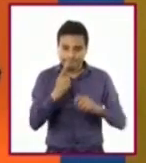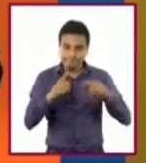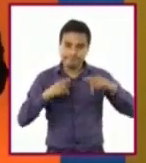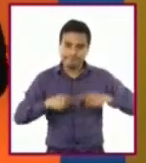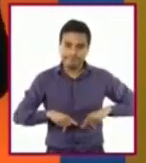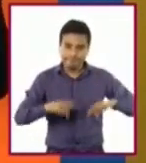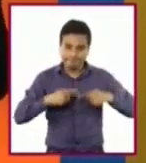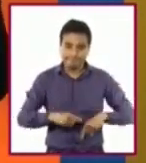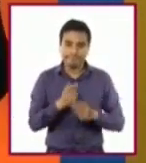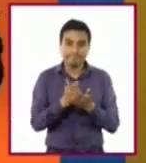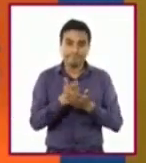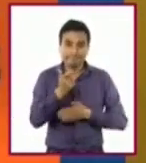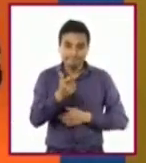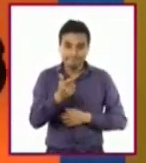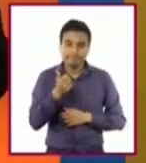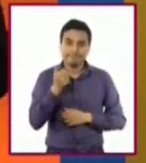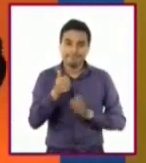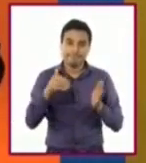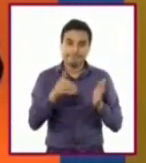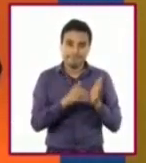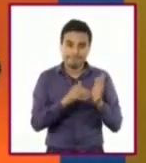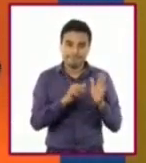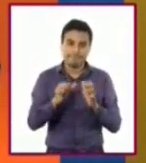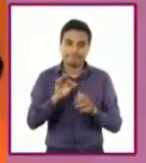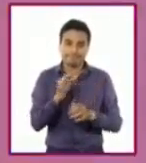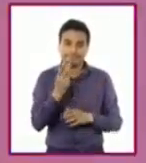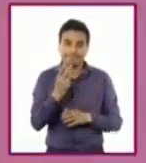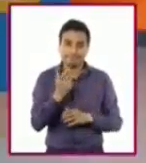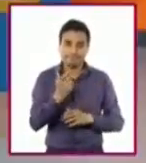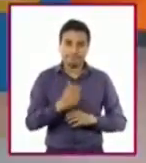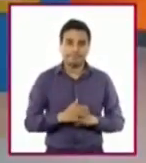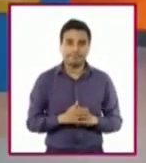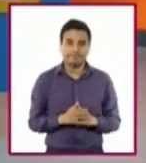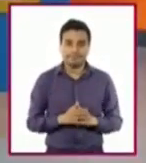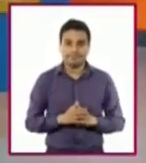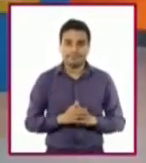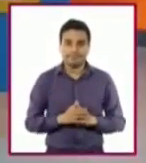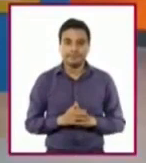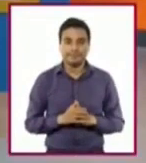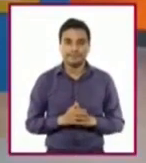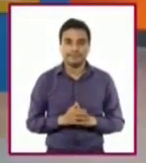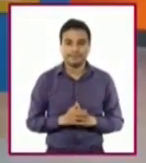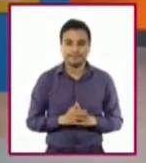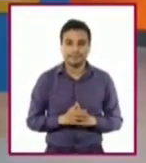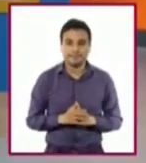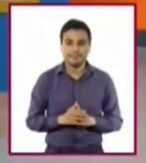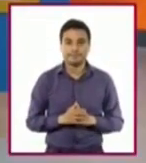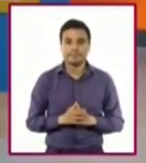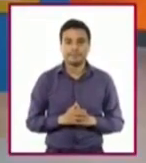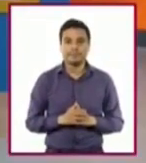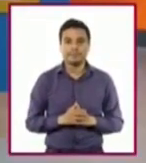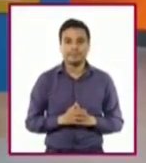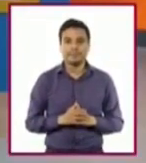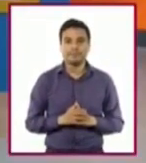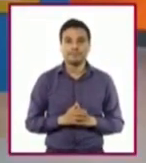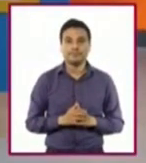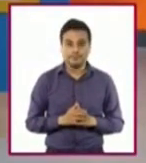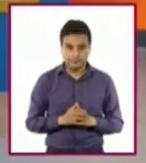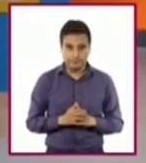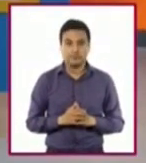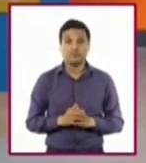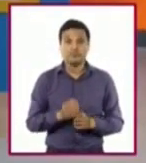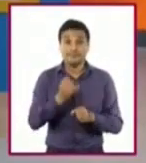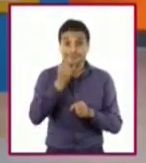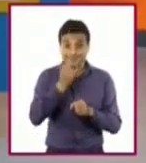6.600 42.86 pesos se dice que la distribución de un conjunto de datos